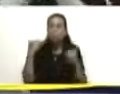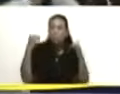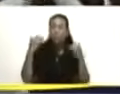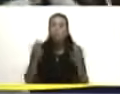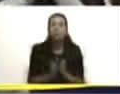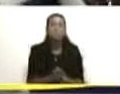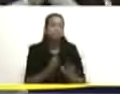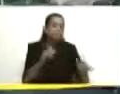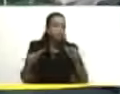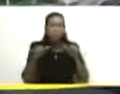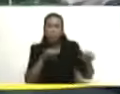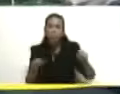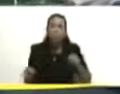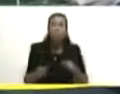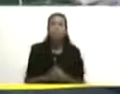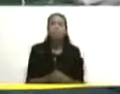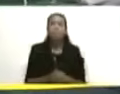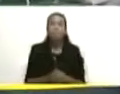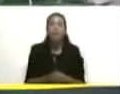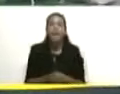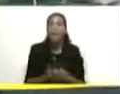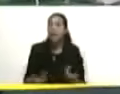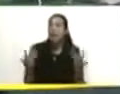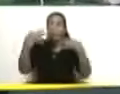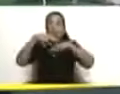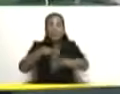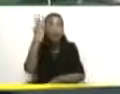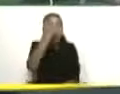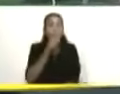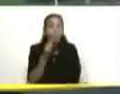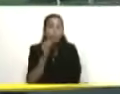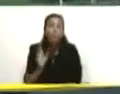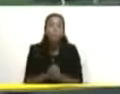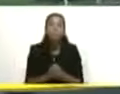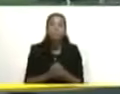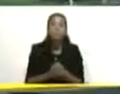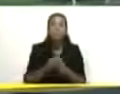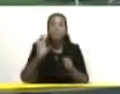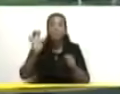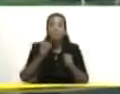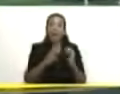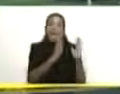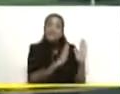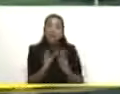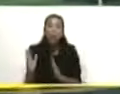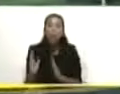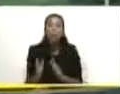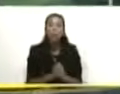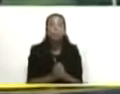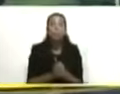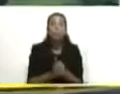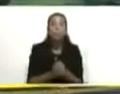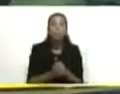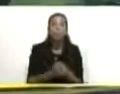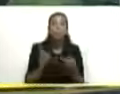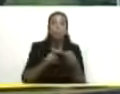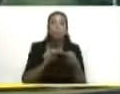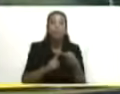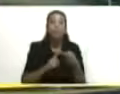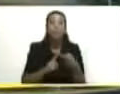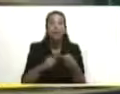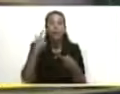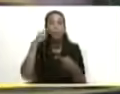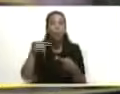la rumba y la integración juvenil. Segundo programa. Aquí tenemos el